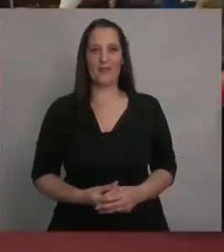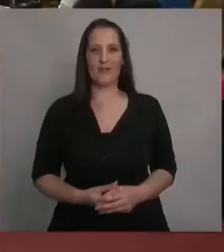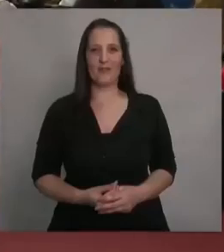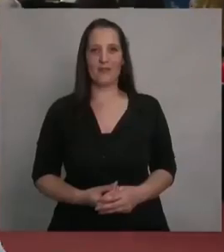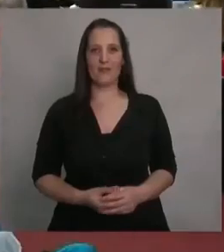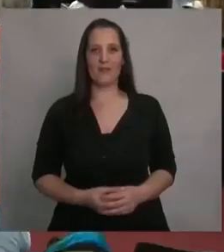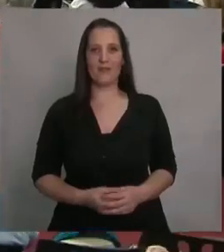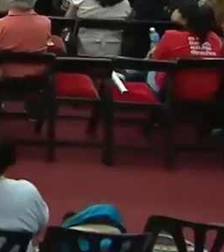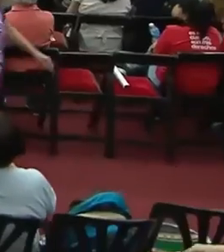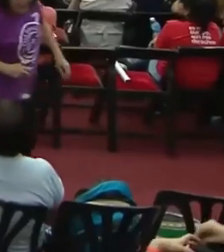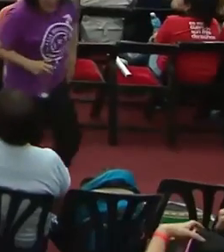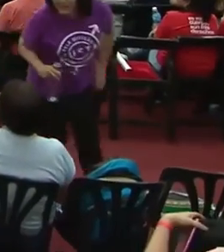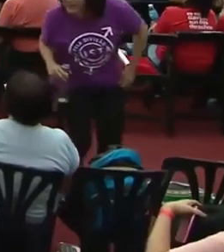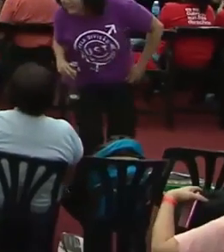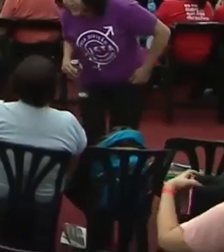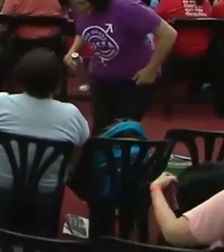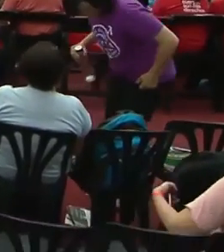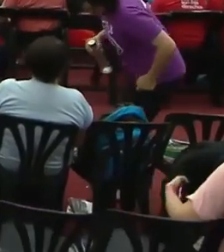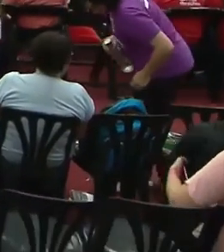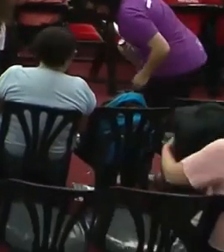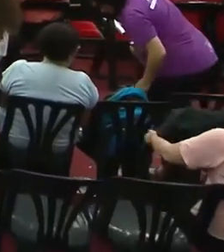Gerardo, por favor. Bueno,